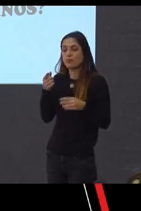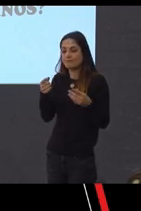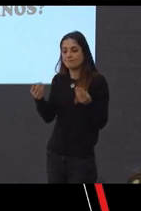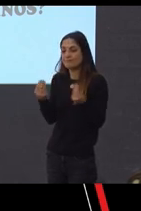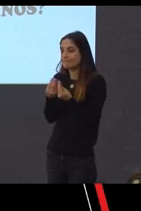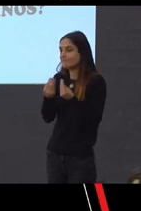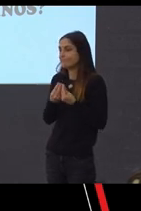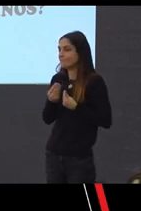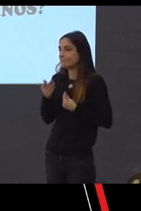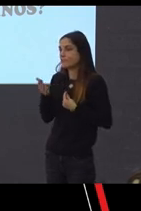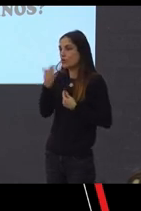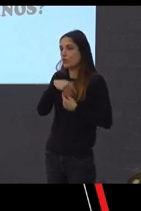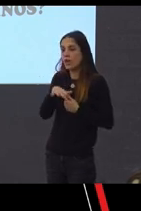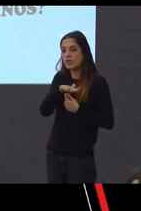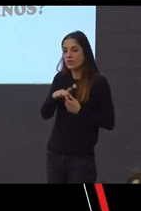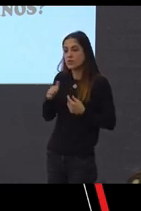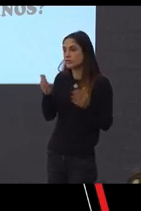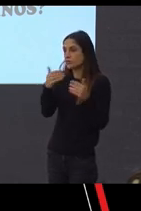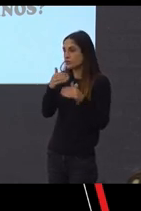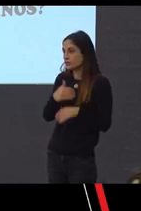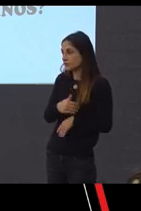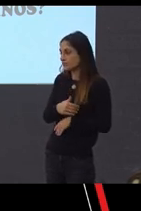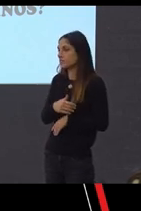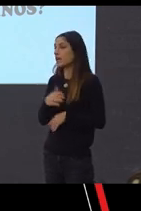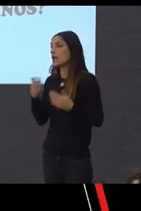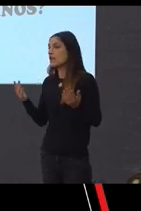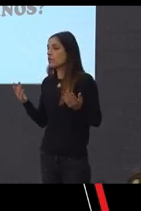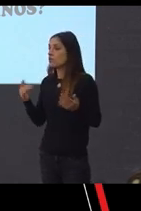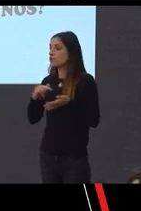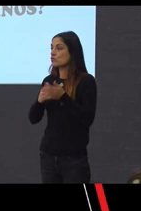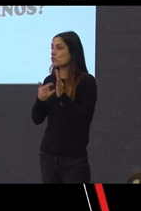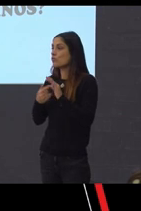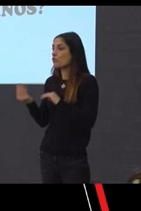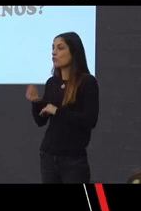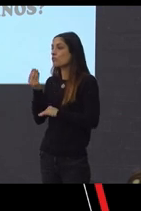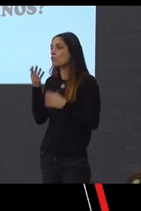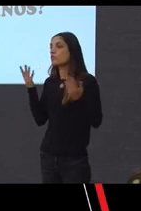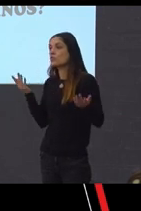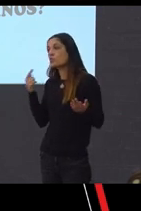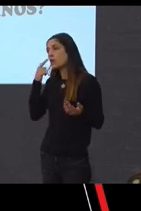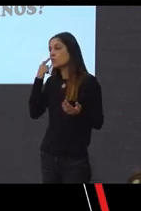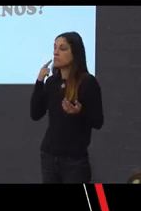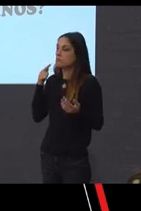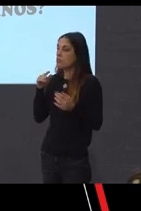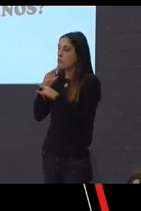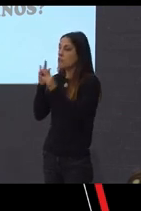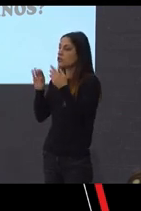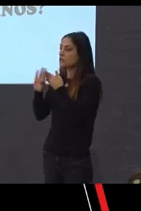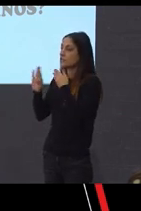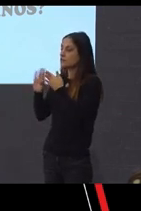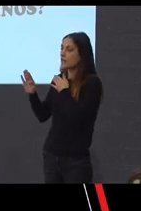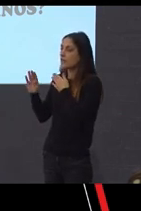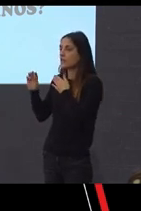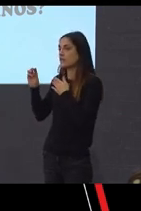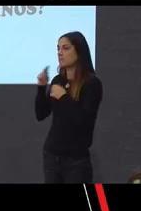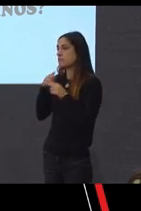poder cultivar. Entón, como mellor opción, veron os montes veciñais en Mancomún.